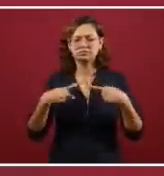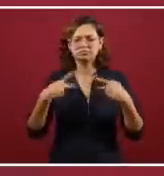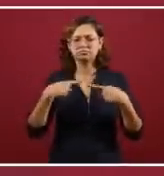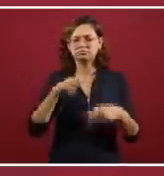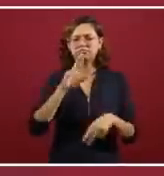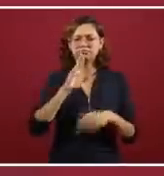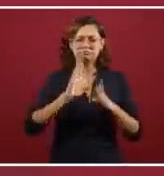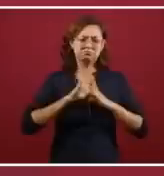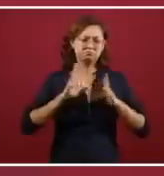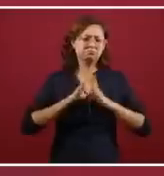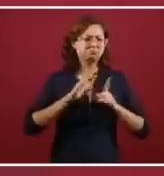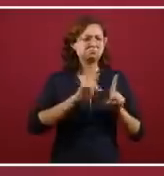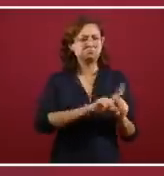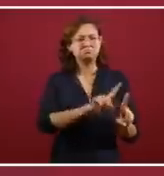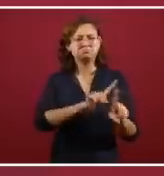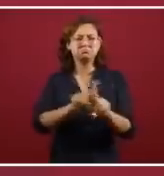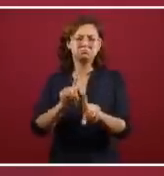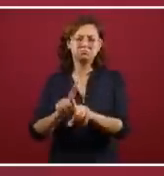militares.